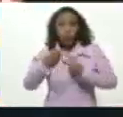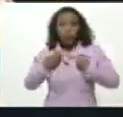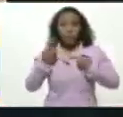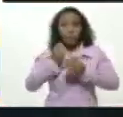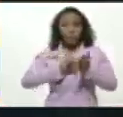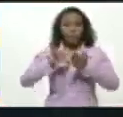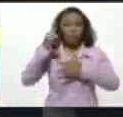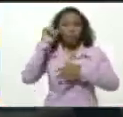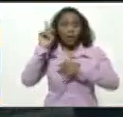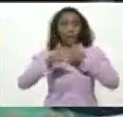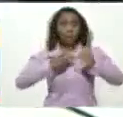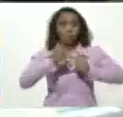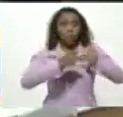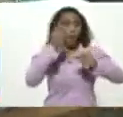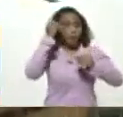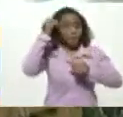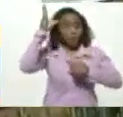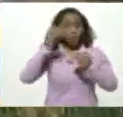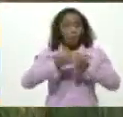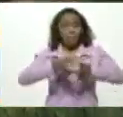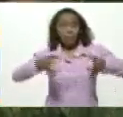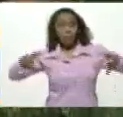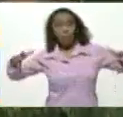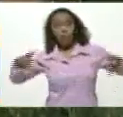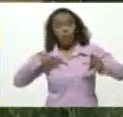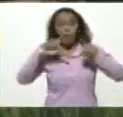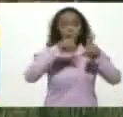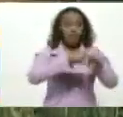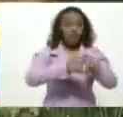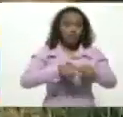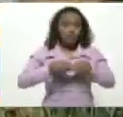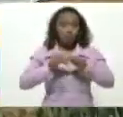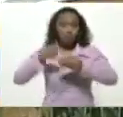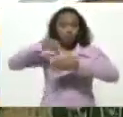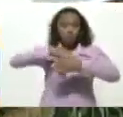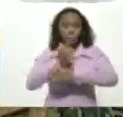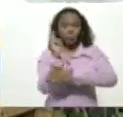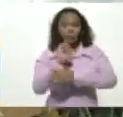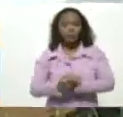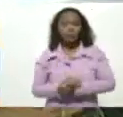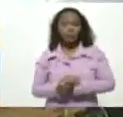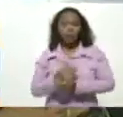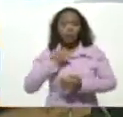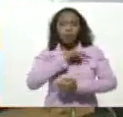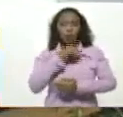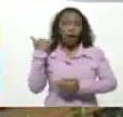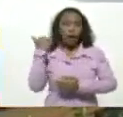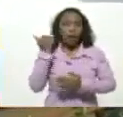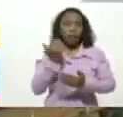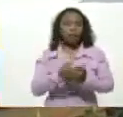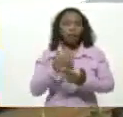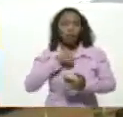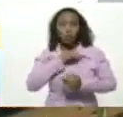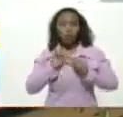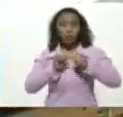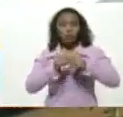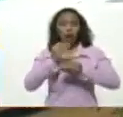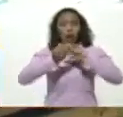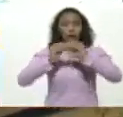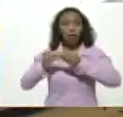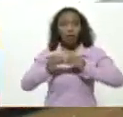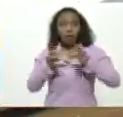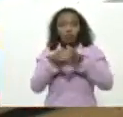hora de la producción. Nosotros desde hace algún tiempo, con la iniciativa de conformarnos como comuna,